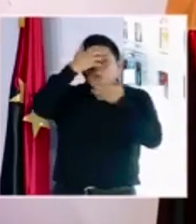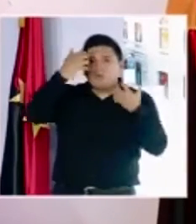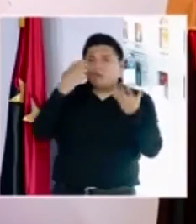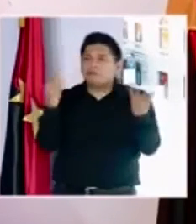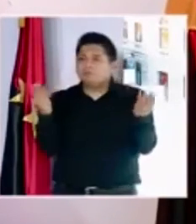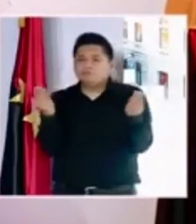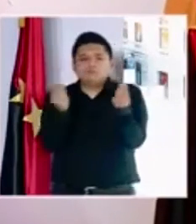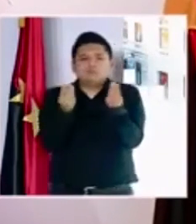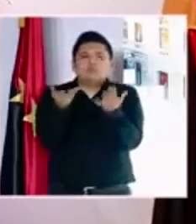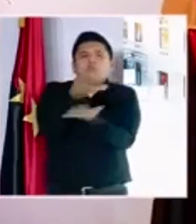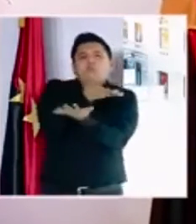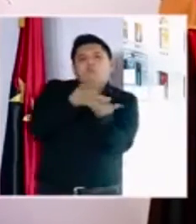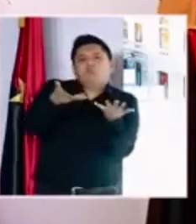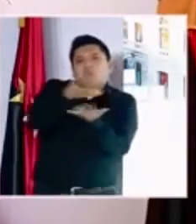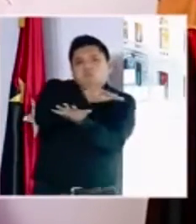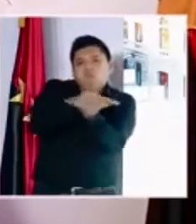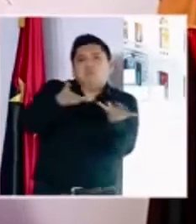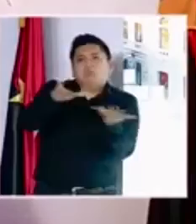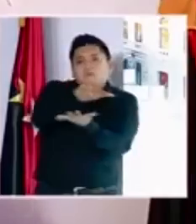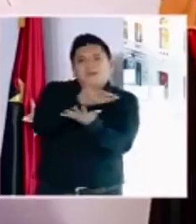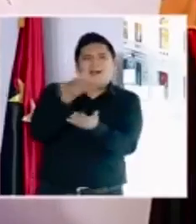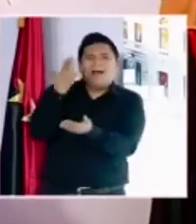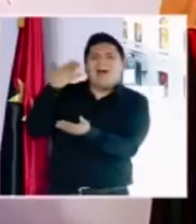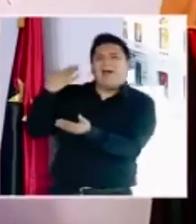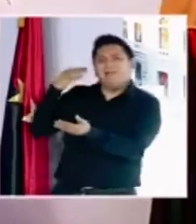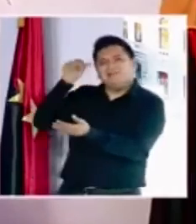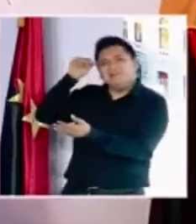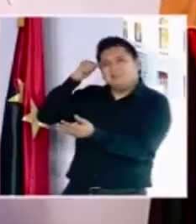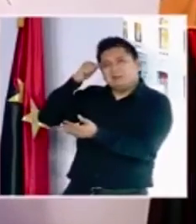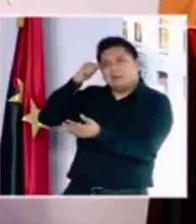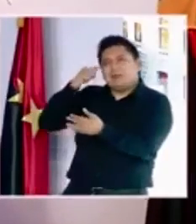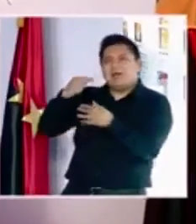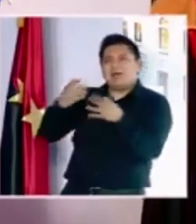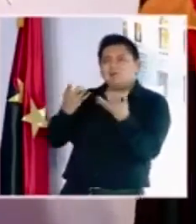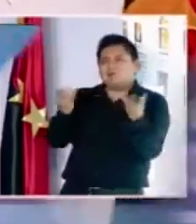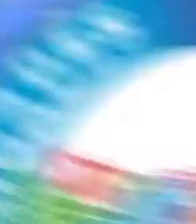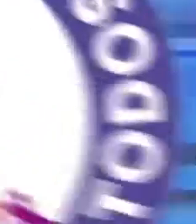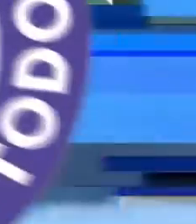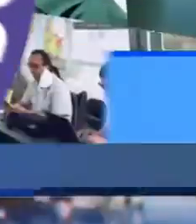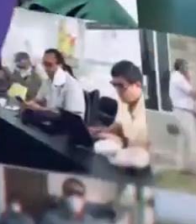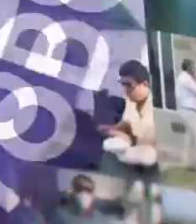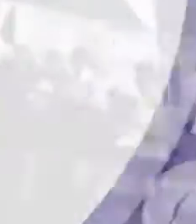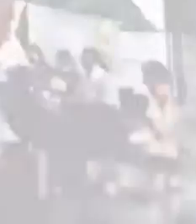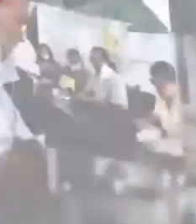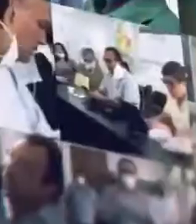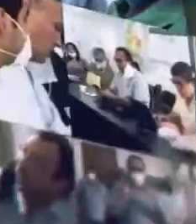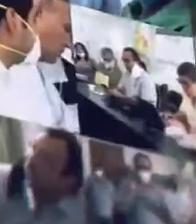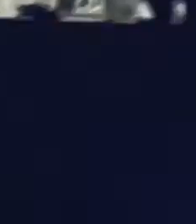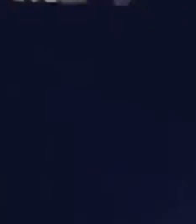o reiniciar esos diálogos con este grupo armado.